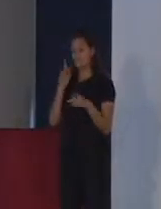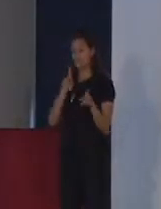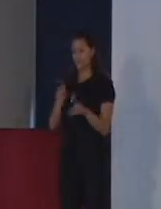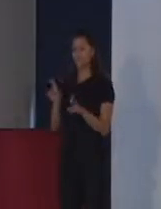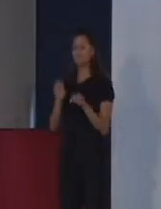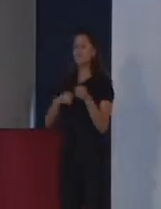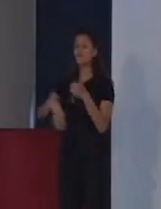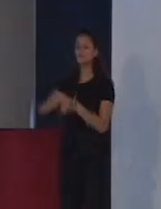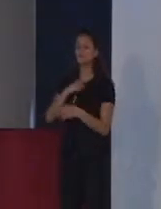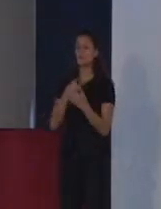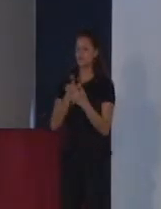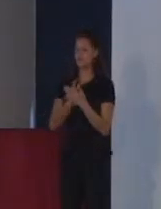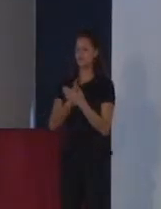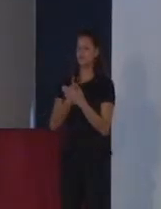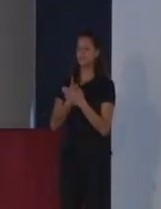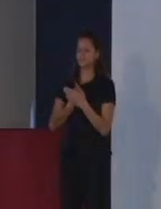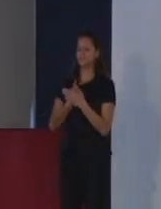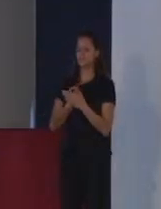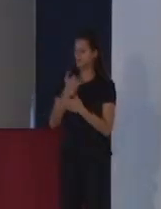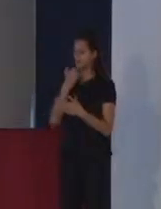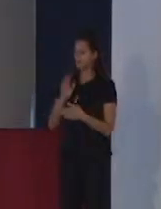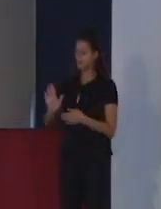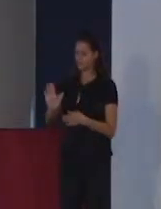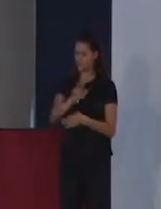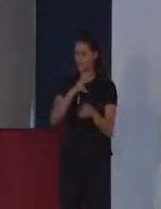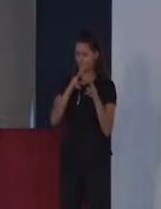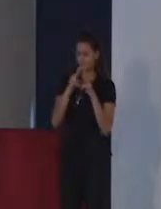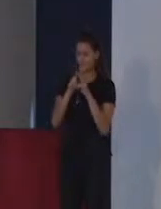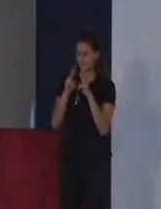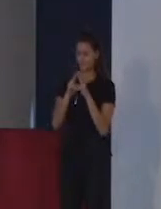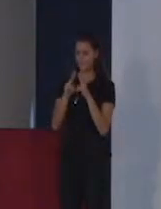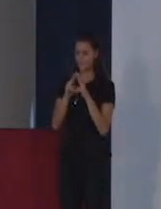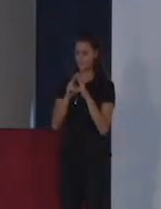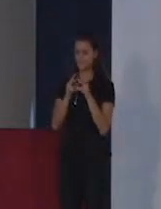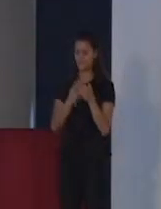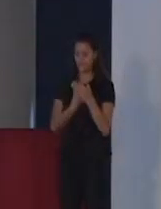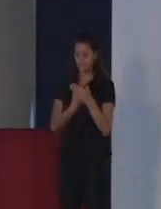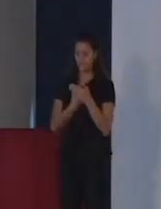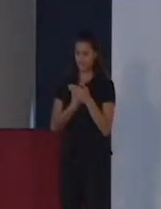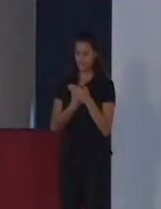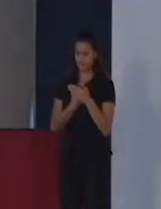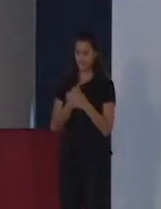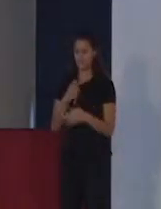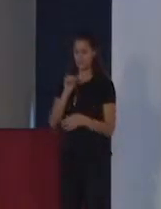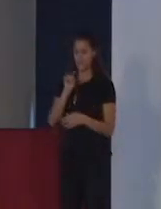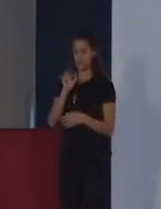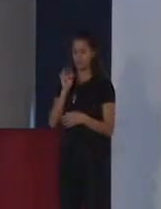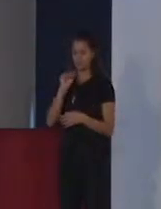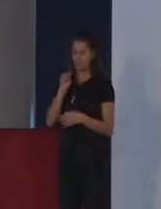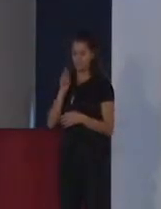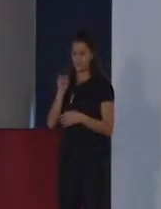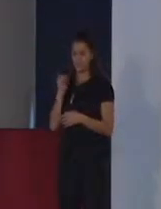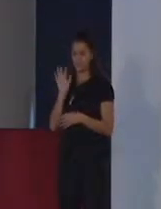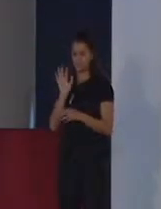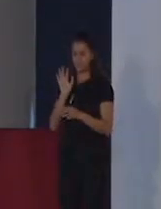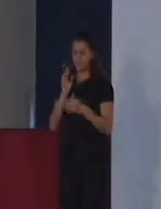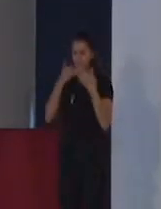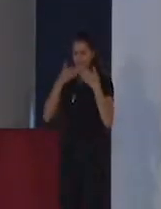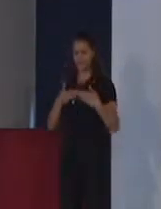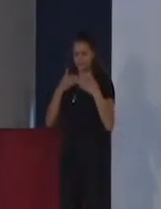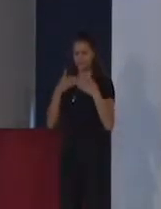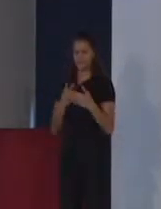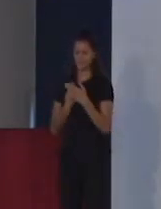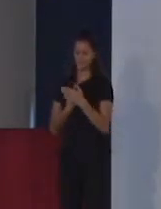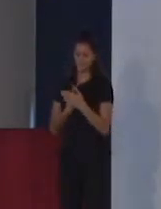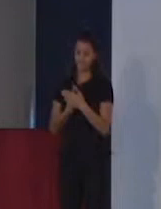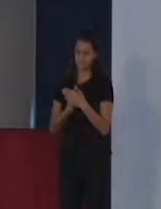autismo. No sé si ustedes conocen el Colegio República Bolivariana de Venezuela. Eso